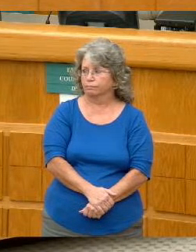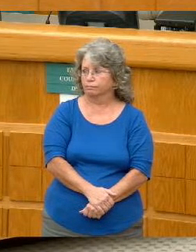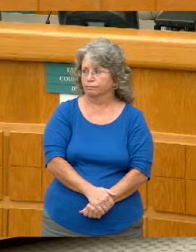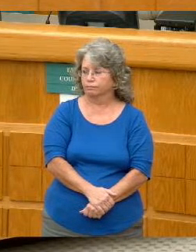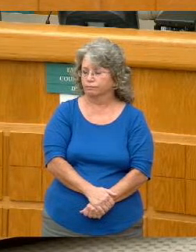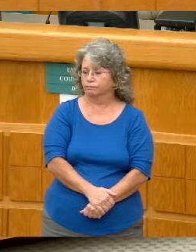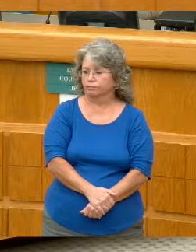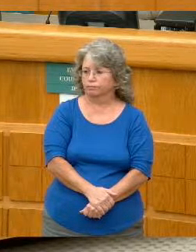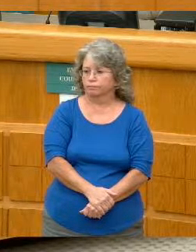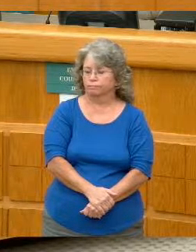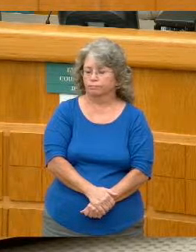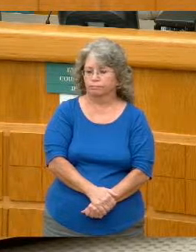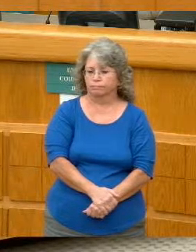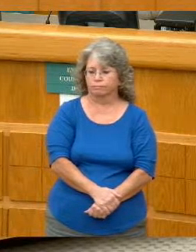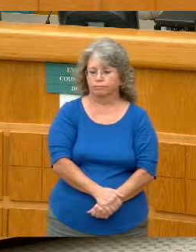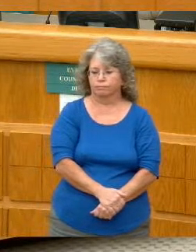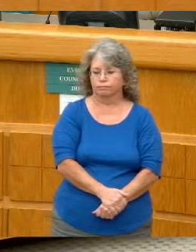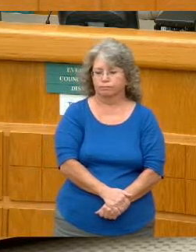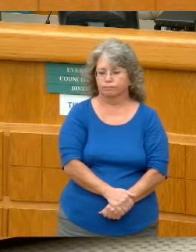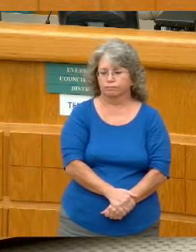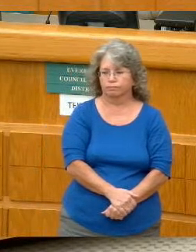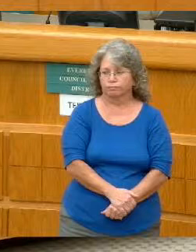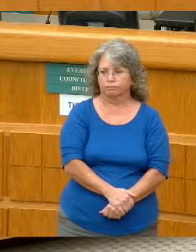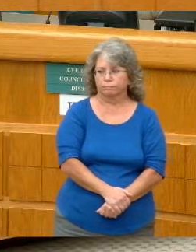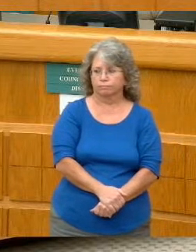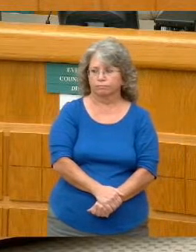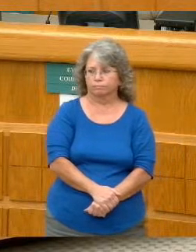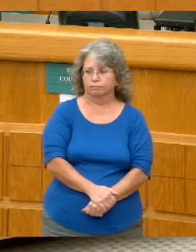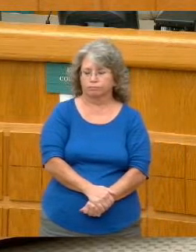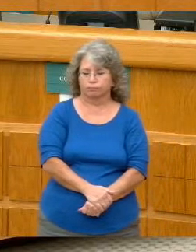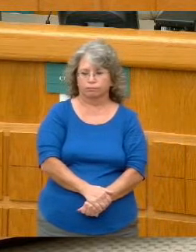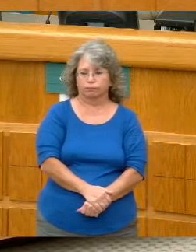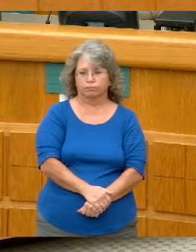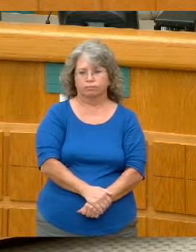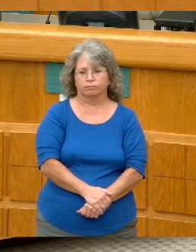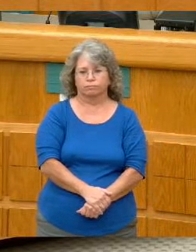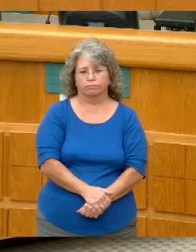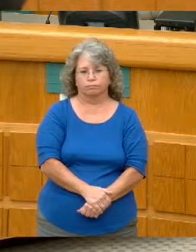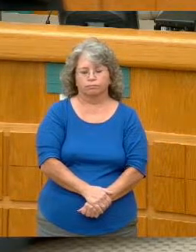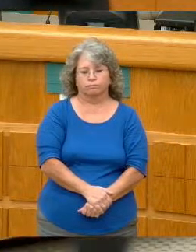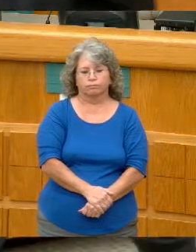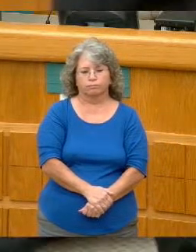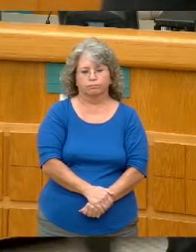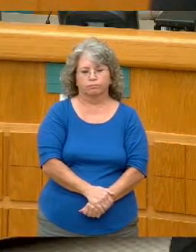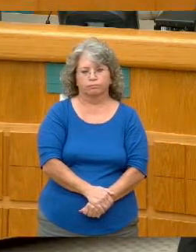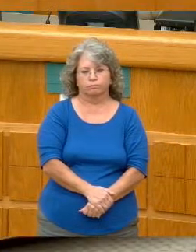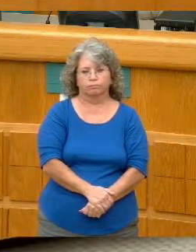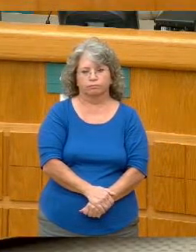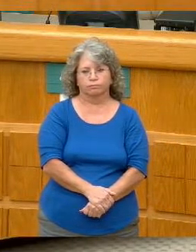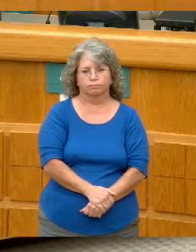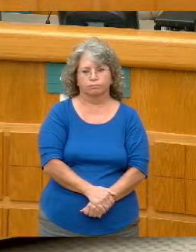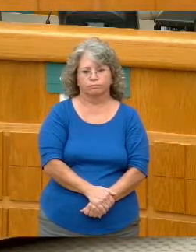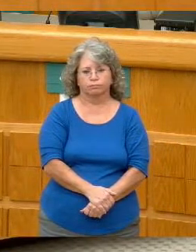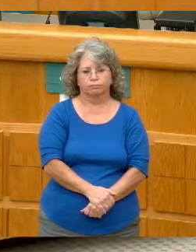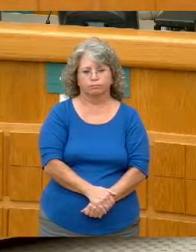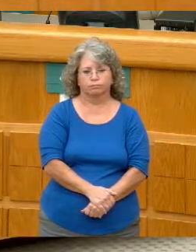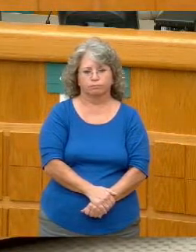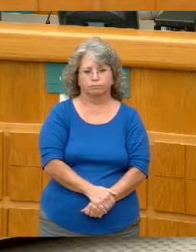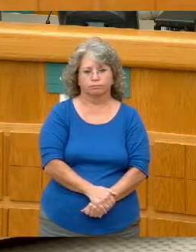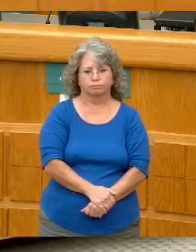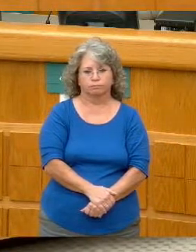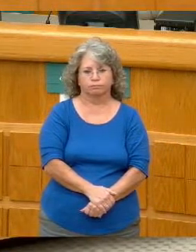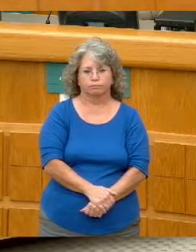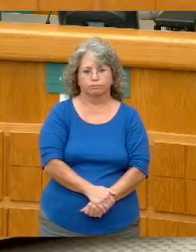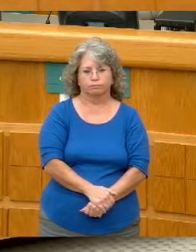de edad quien tenía el COVID. Posteriormente, el bebé perdió la vida. Nosotros le indicamos que en cuanto tuviéramos esa información, se la